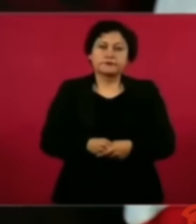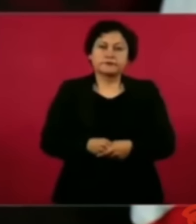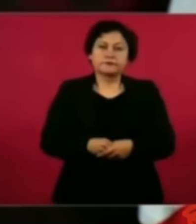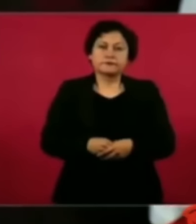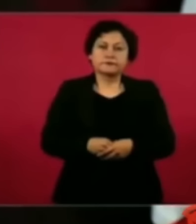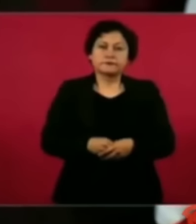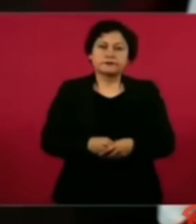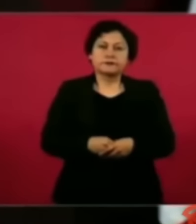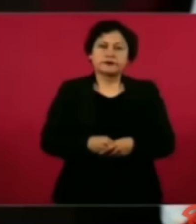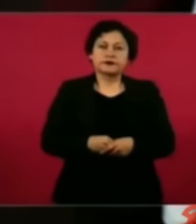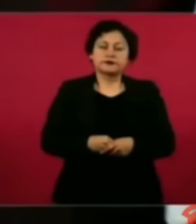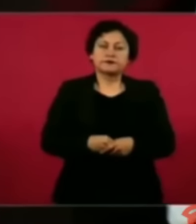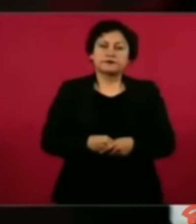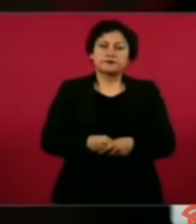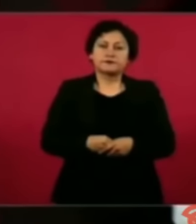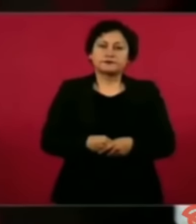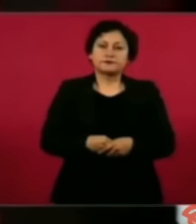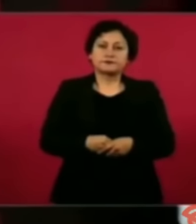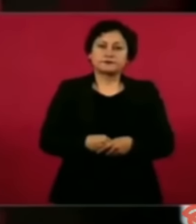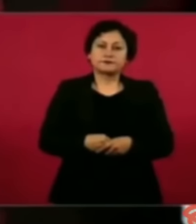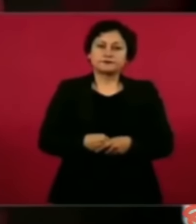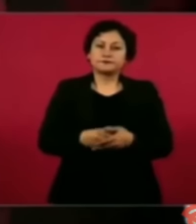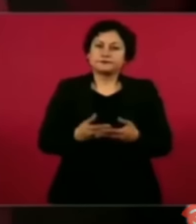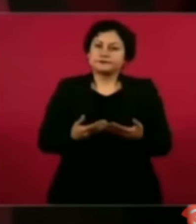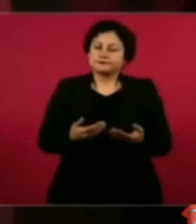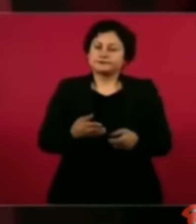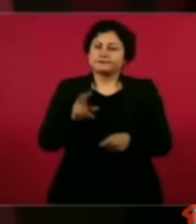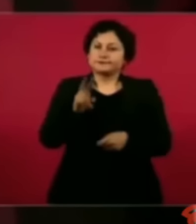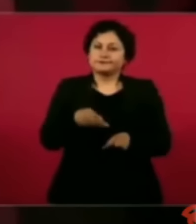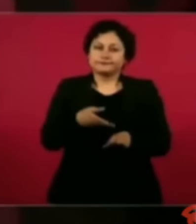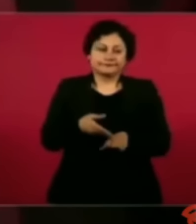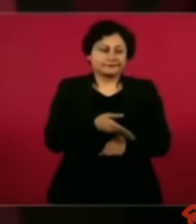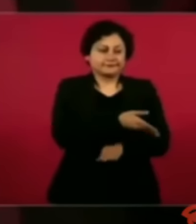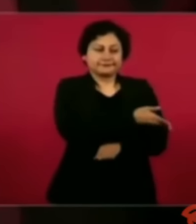a los neoliberales, neoporfiristas,